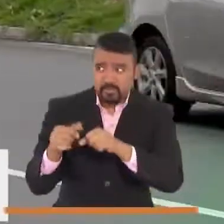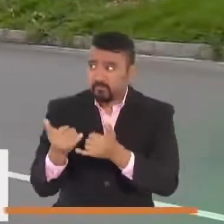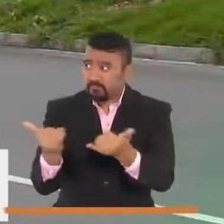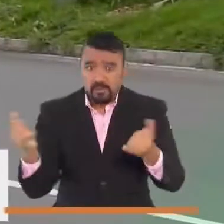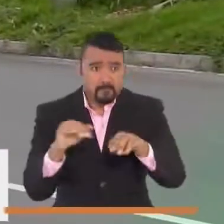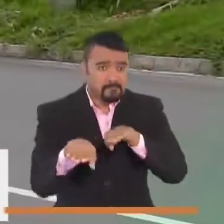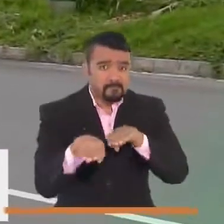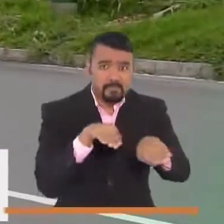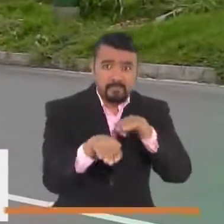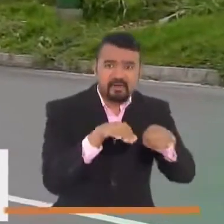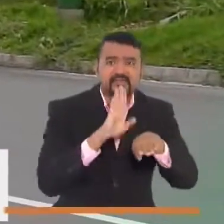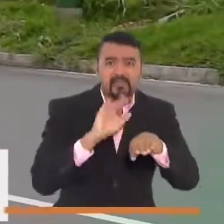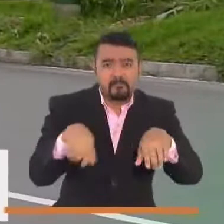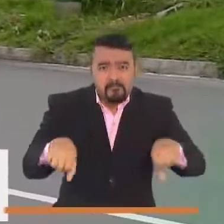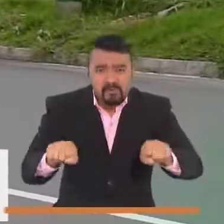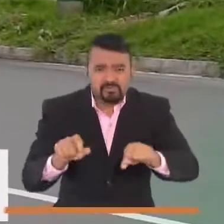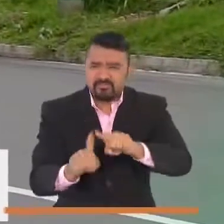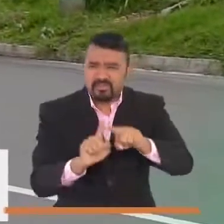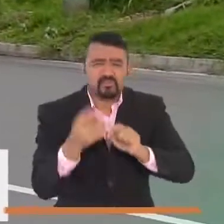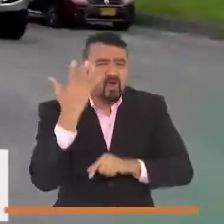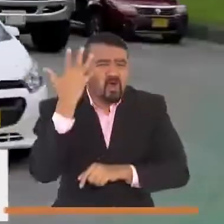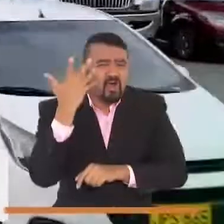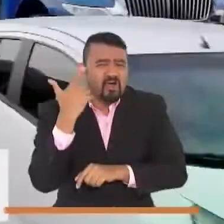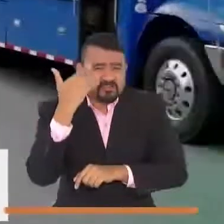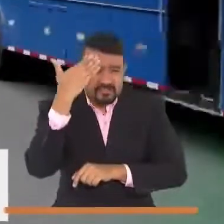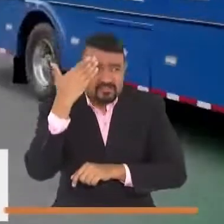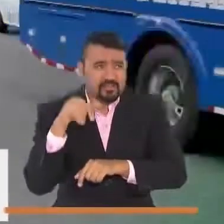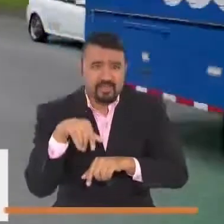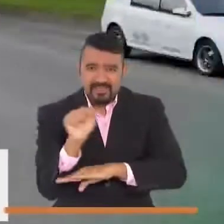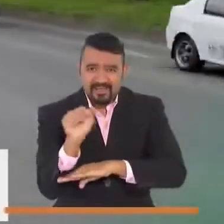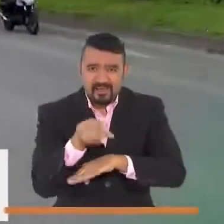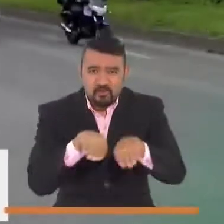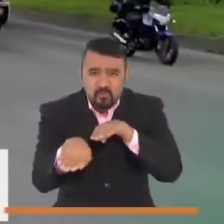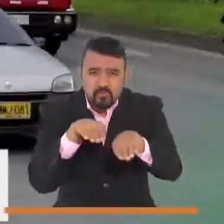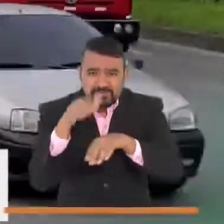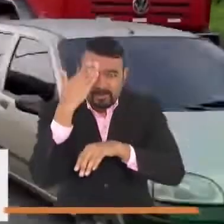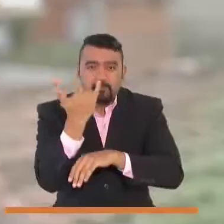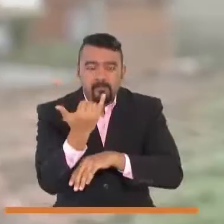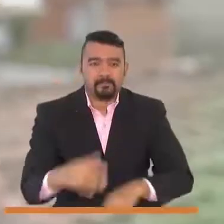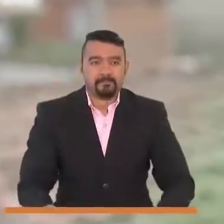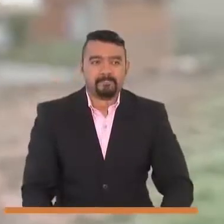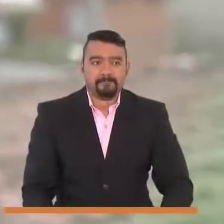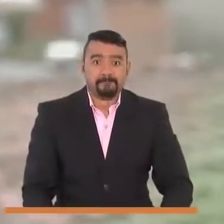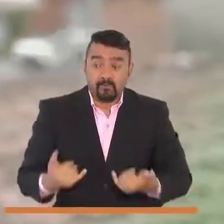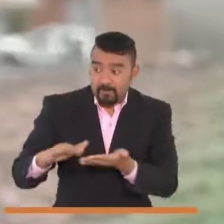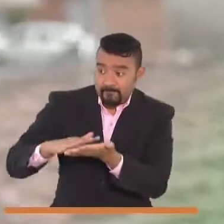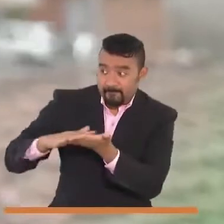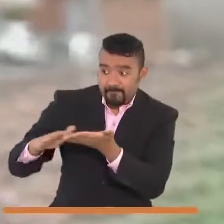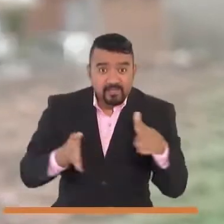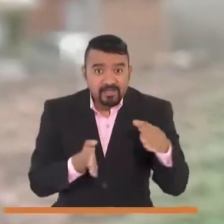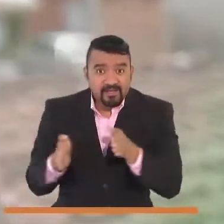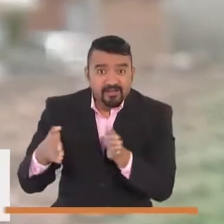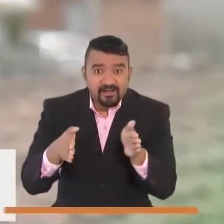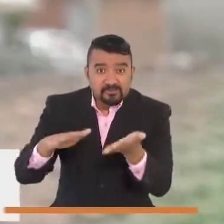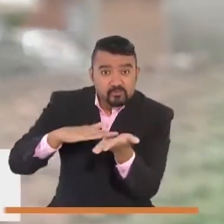80.800 vehículos motorizados que transitan diariamente por esta importante vía. Esta vía va a aportar a la movilidad porque entonces ya es una vía